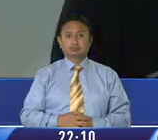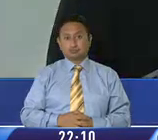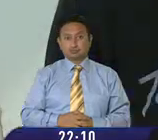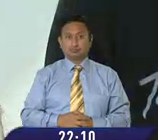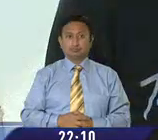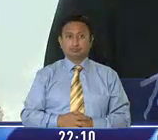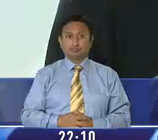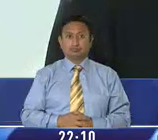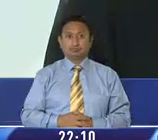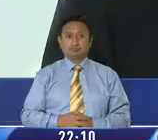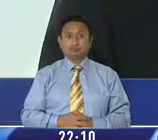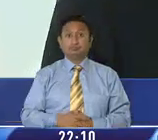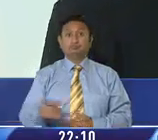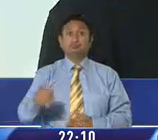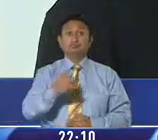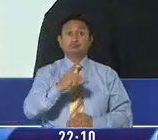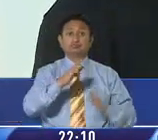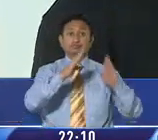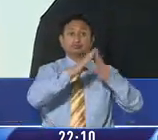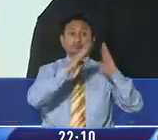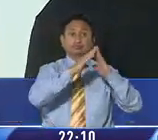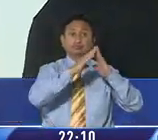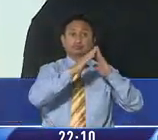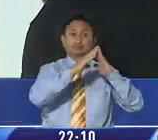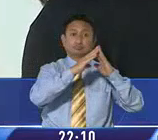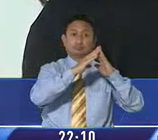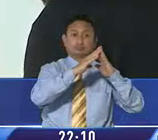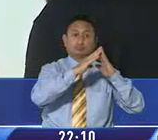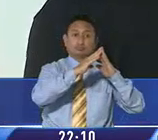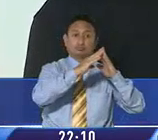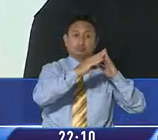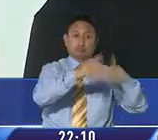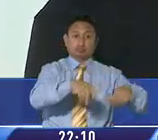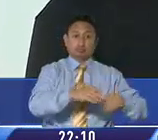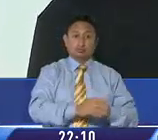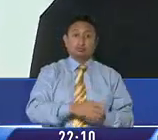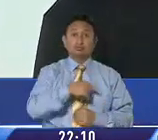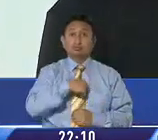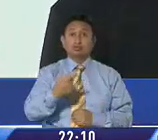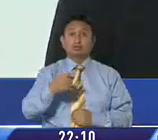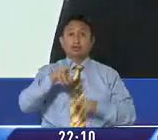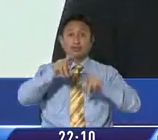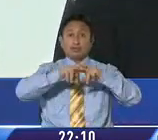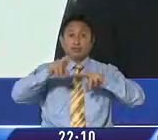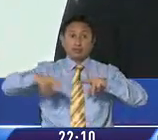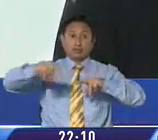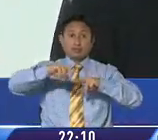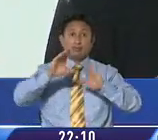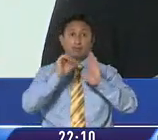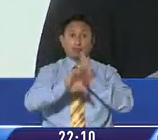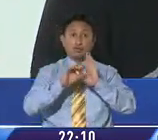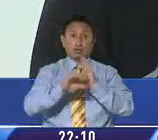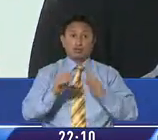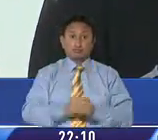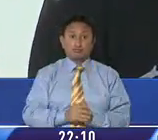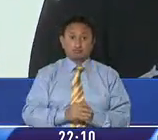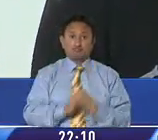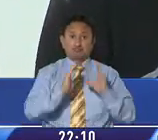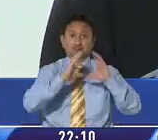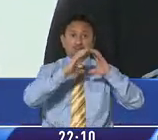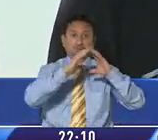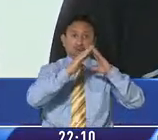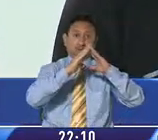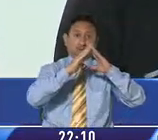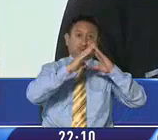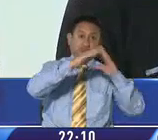La estructura colapsó totalmente, pertenecía a la parte de un departamento en el que teníamos la sala comedor y una bodega. Colapsó